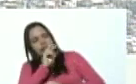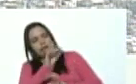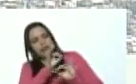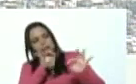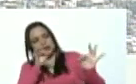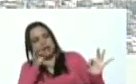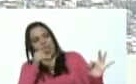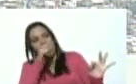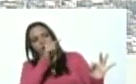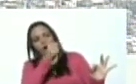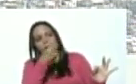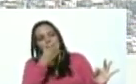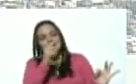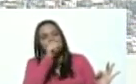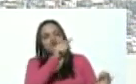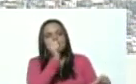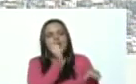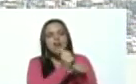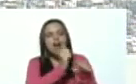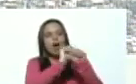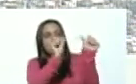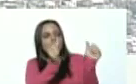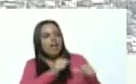belleza. Eso es una obra de arte.